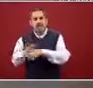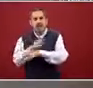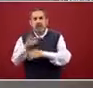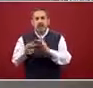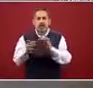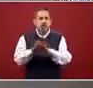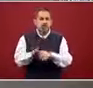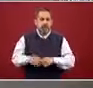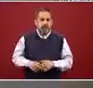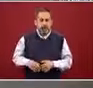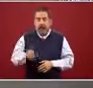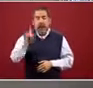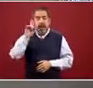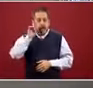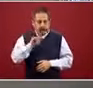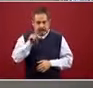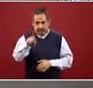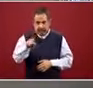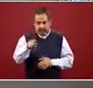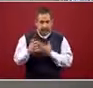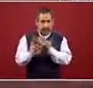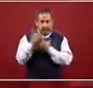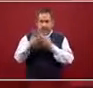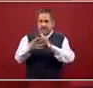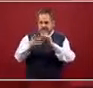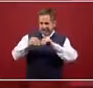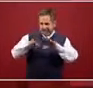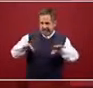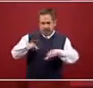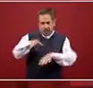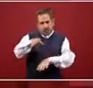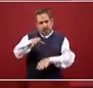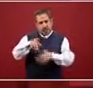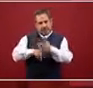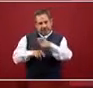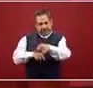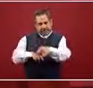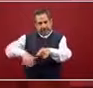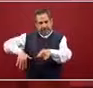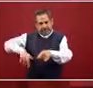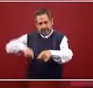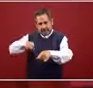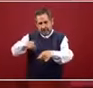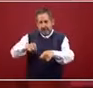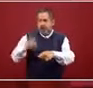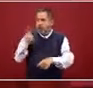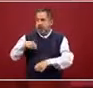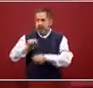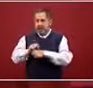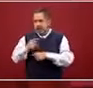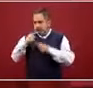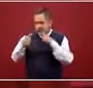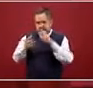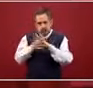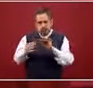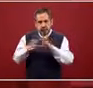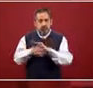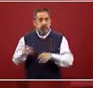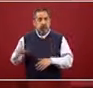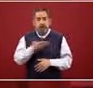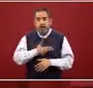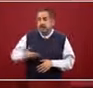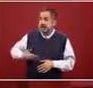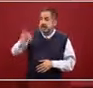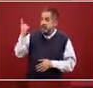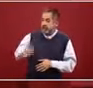no? Mañana, aprovechando el pulso de la salud, vamos a dar detalles precisamente sobre esto que llevamos una semana y media comentando, desde que el presidente